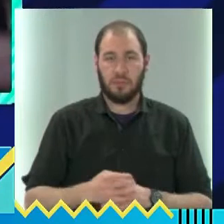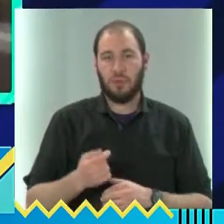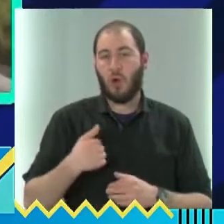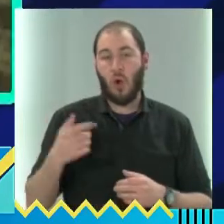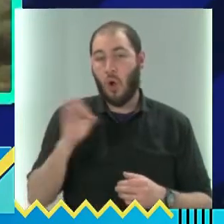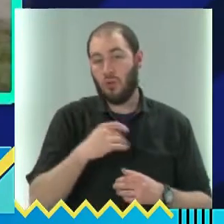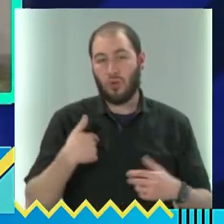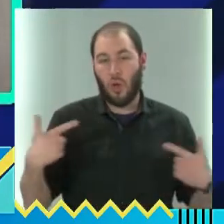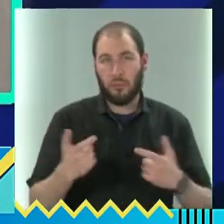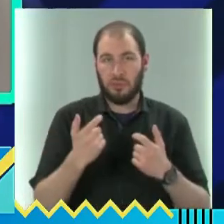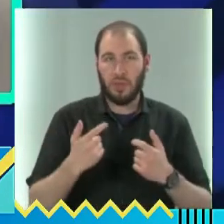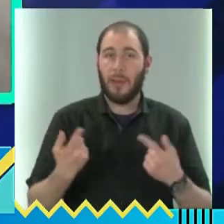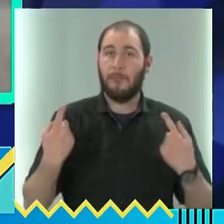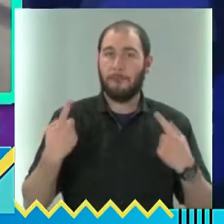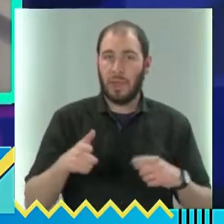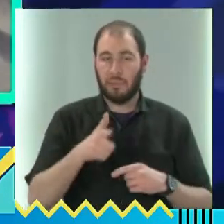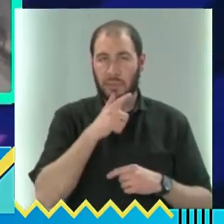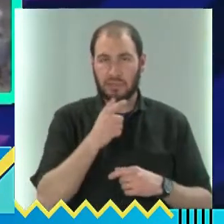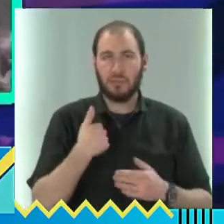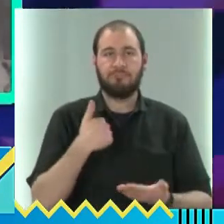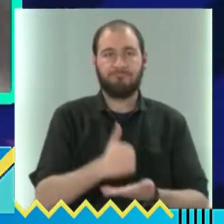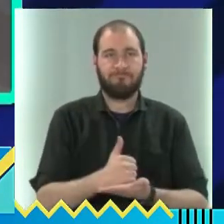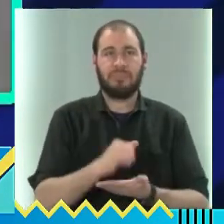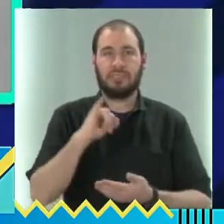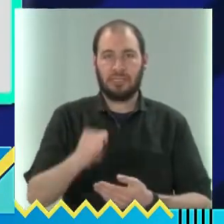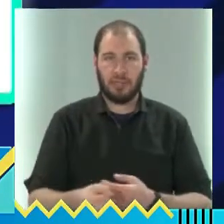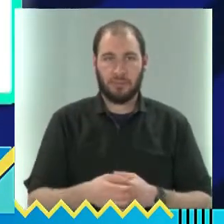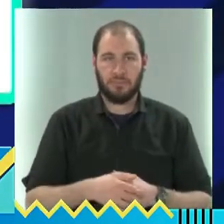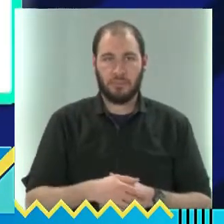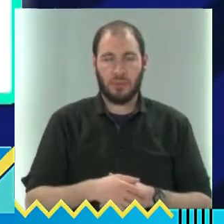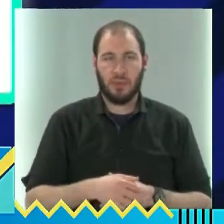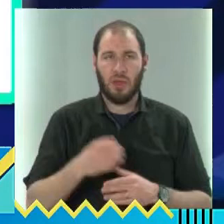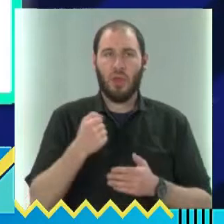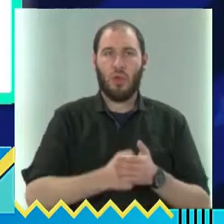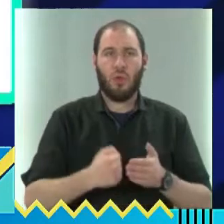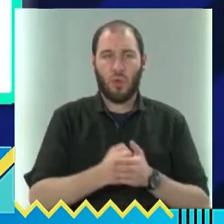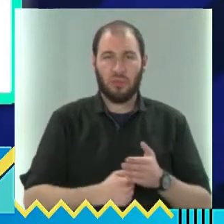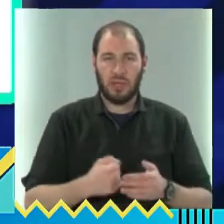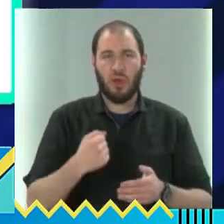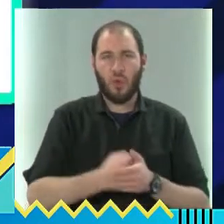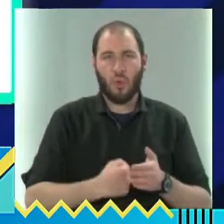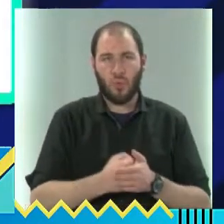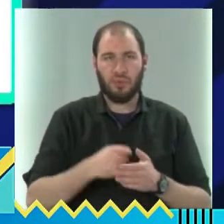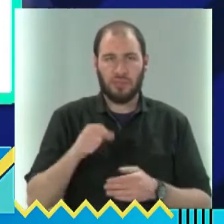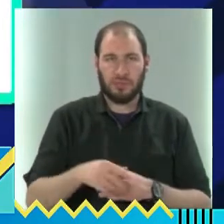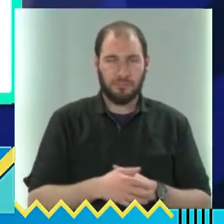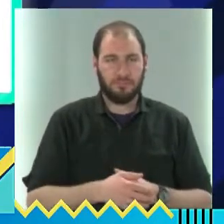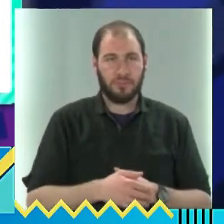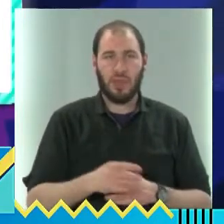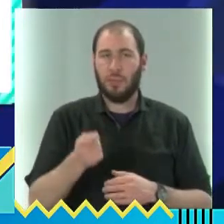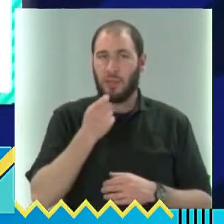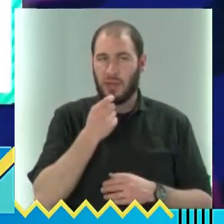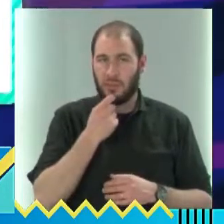ponga. Pero yo creo que hay que estar ahí, a la lucha, en la batalla. Bien. Por